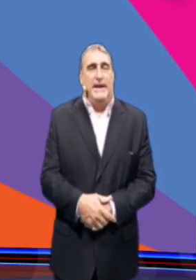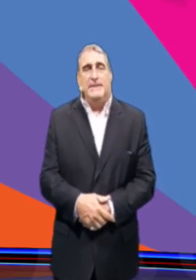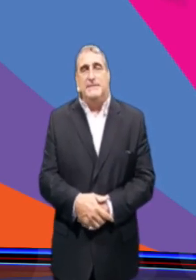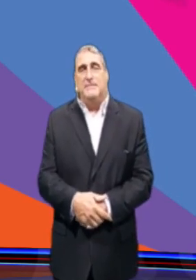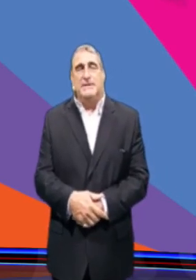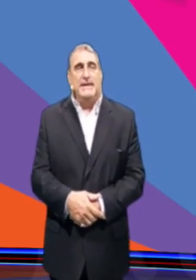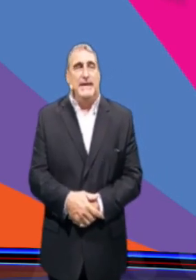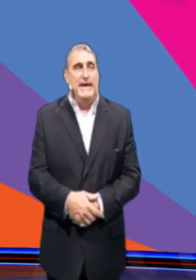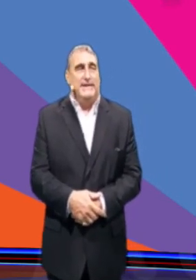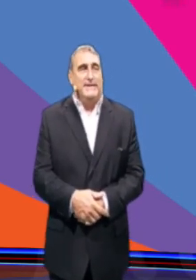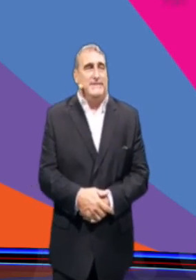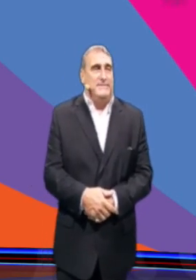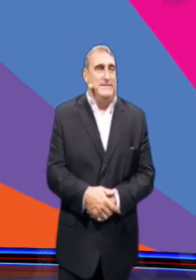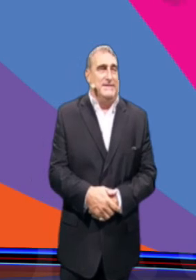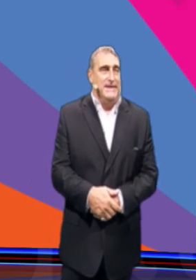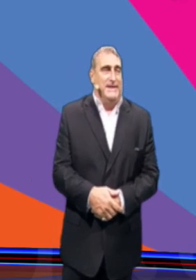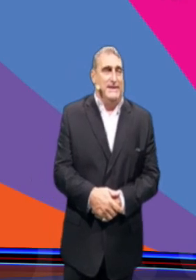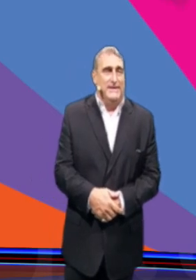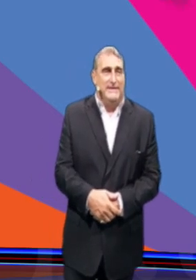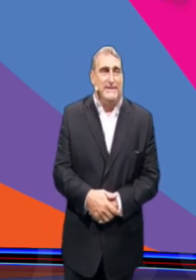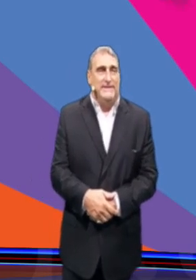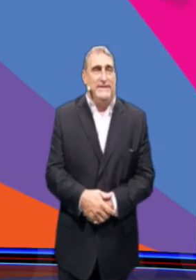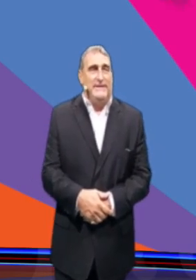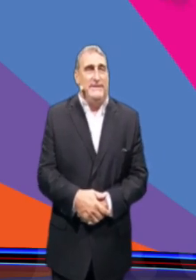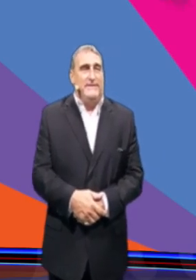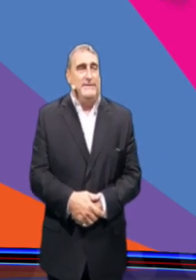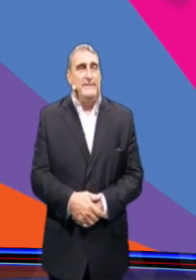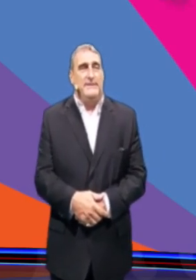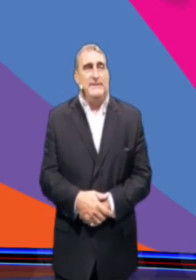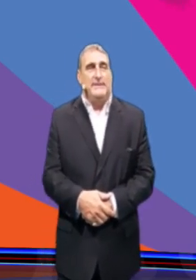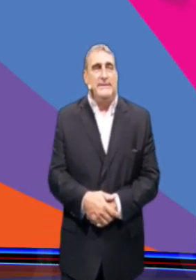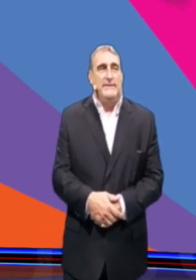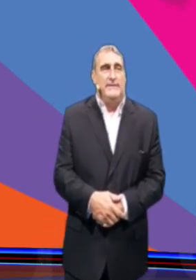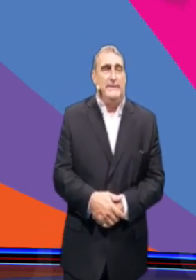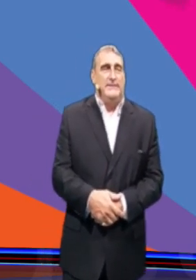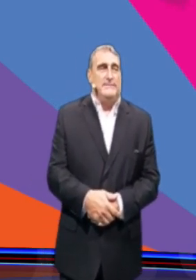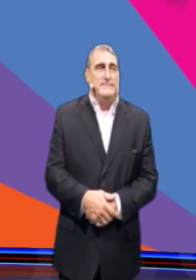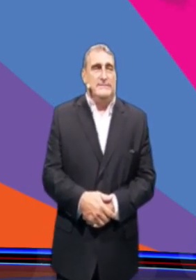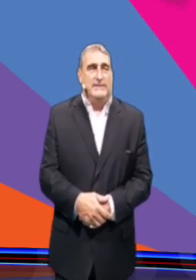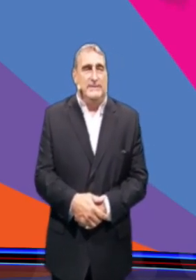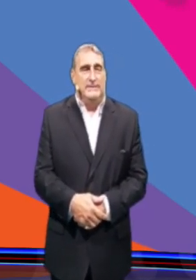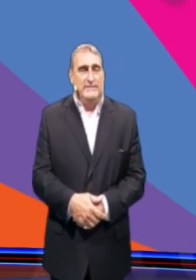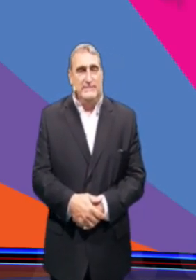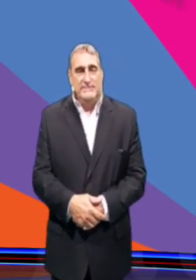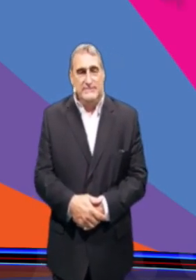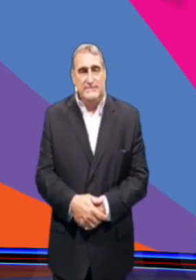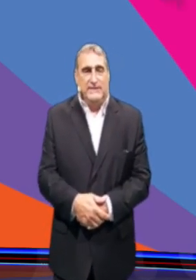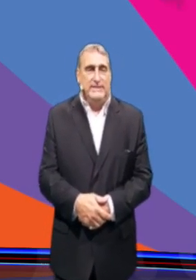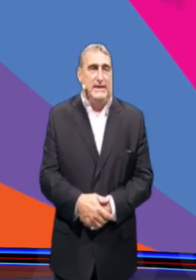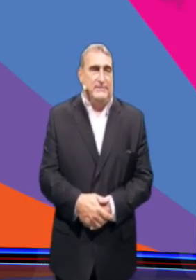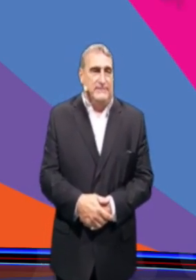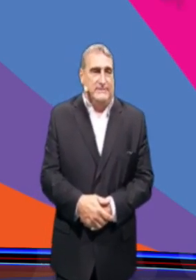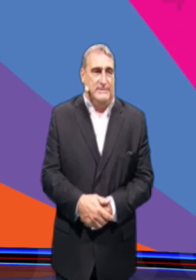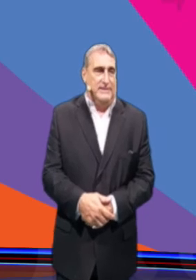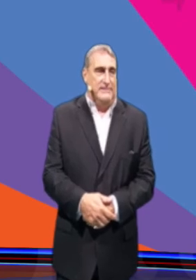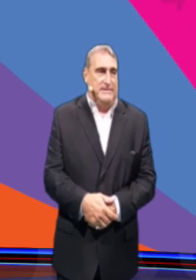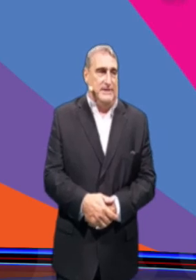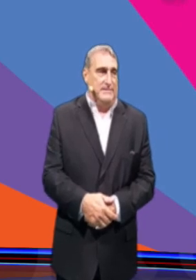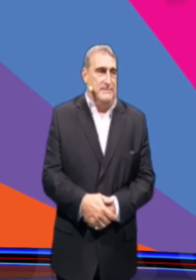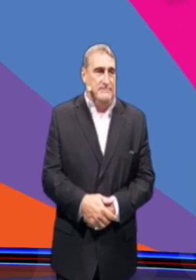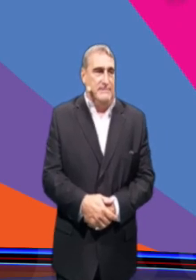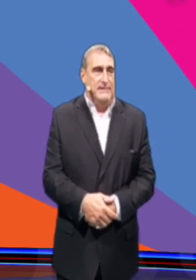nada, no se iba a presentar nadie, no se iba a Digamos, presentar nadie. para quién no quería ser. Nada, nada. Es cierto eso, es cierto,